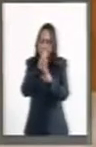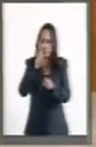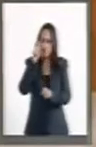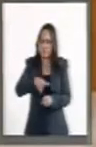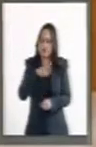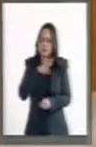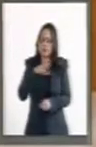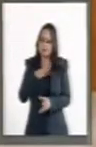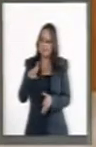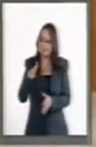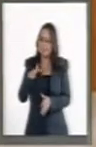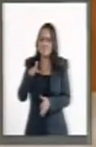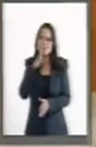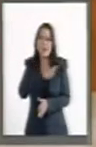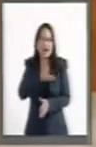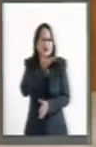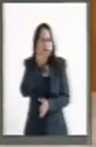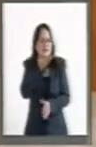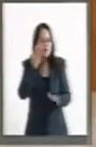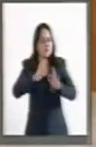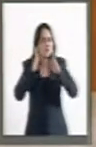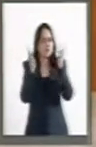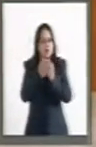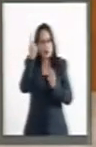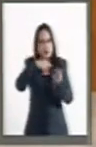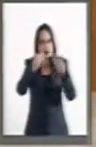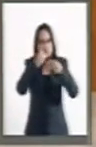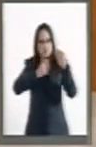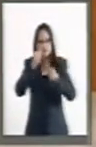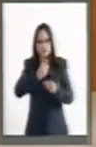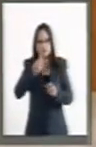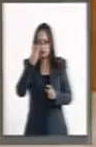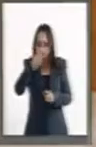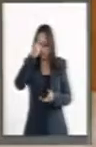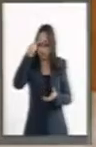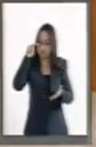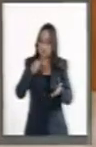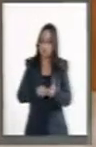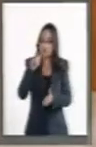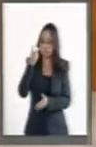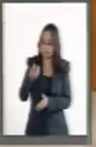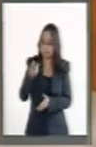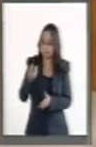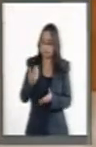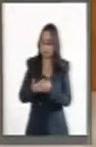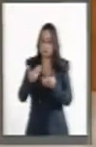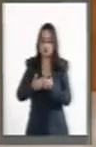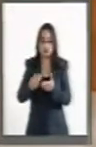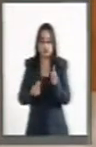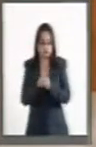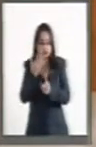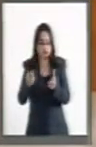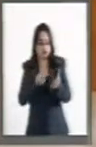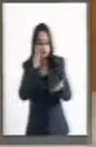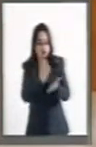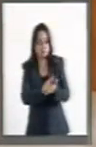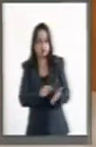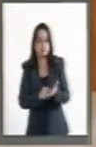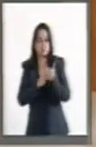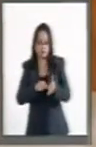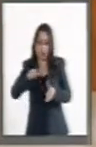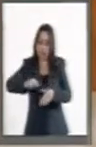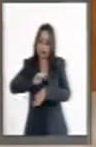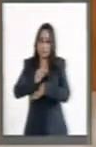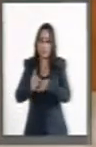malos hábitos alimenticios. Y creo que me parece una novedad en esta ley, y también lo será en nuestro